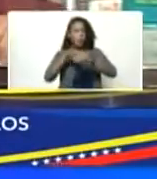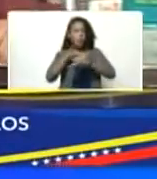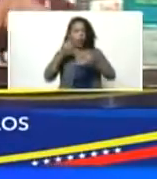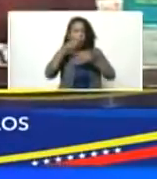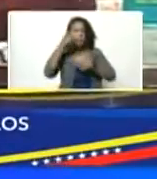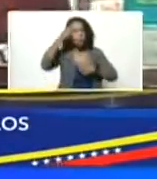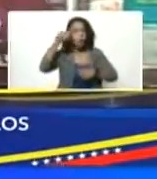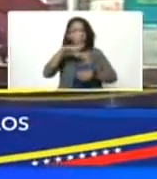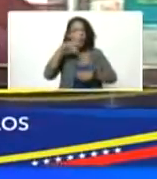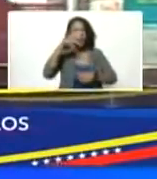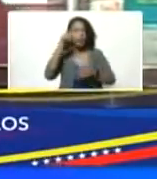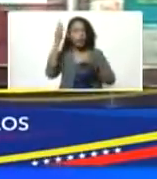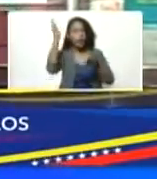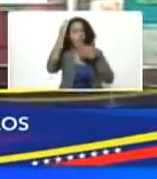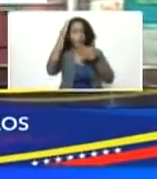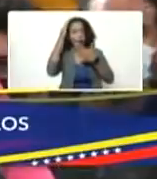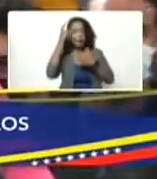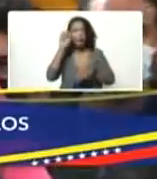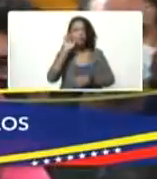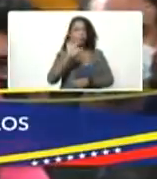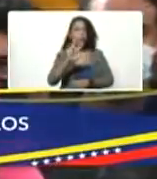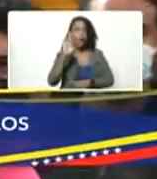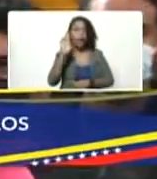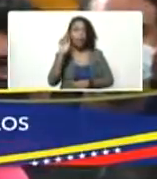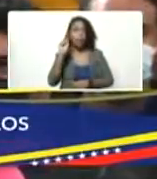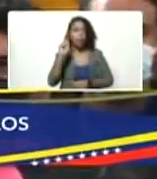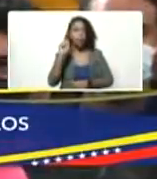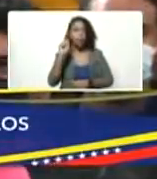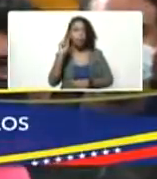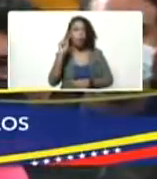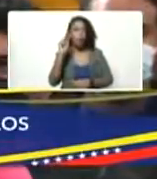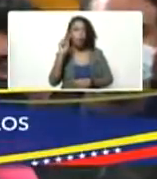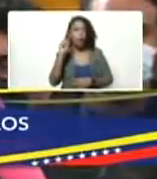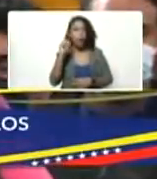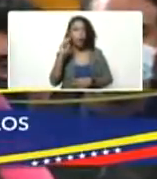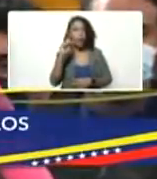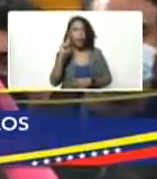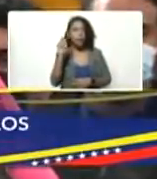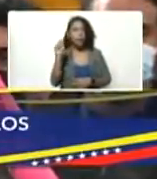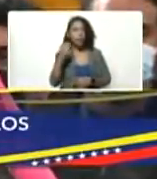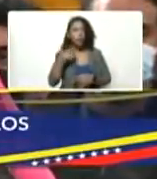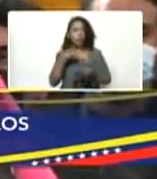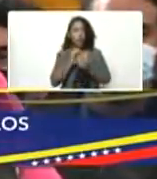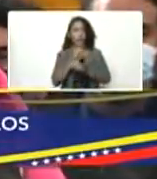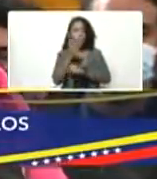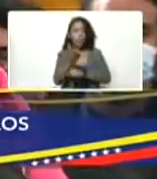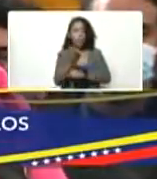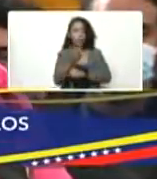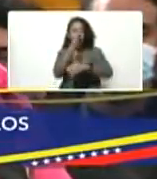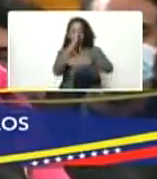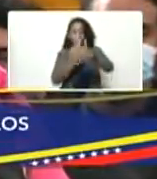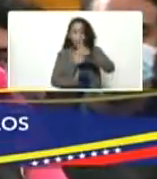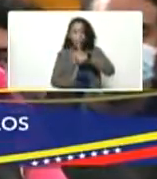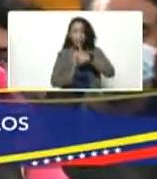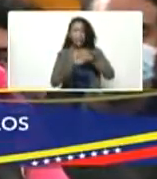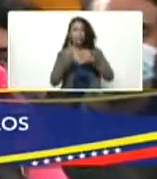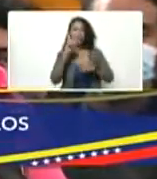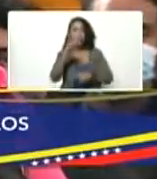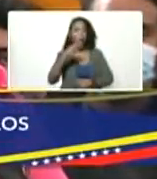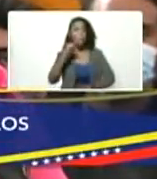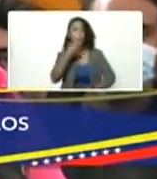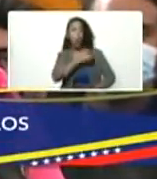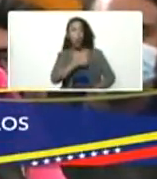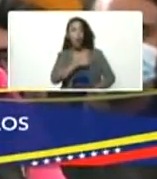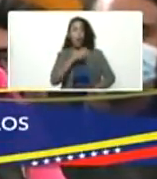Pueblos Indígenas. 3R.net. Confío en ti, en tu fortaleza, en tu honestidad, en tu moral,